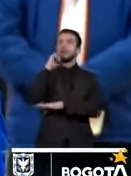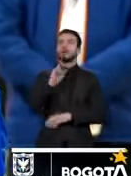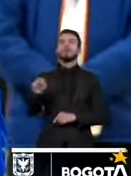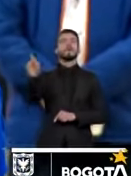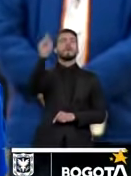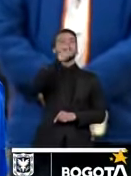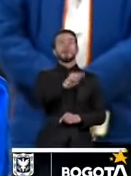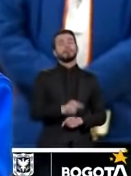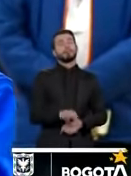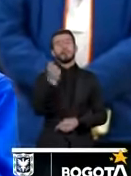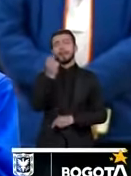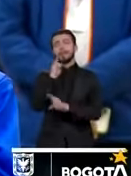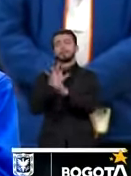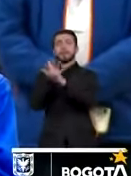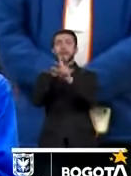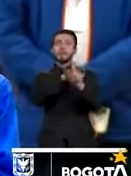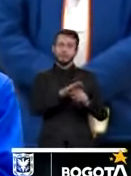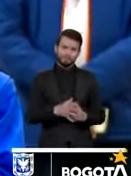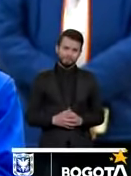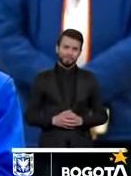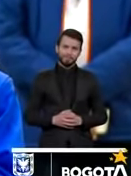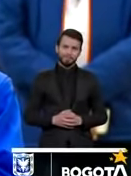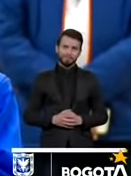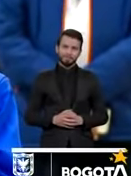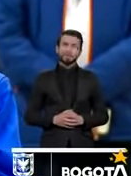resto del país. Igualmente de otras ciudades.